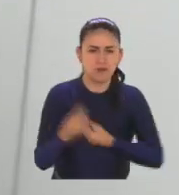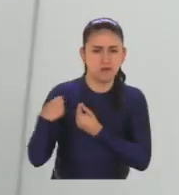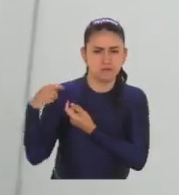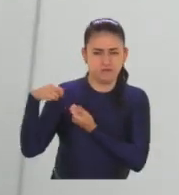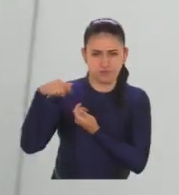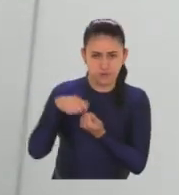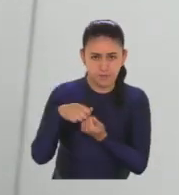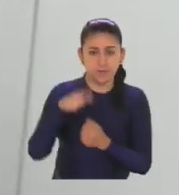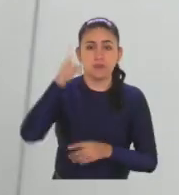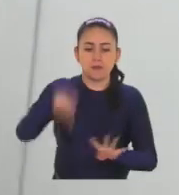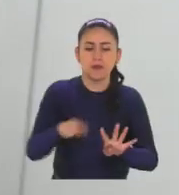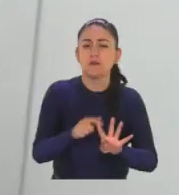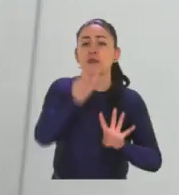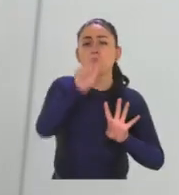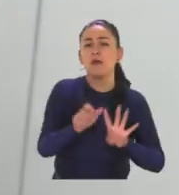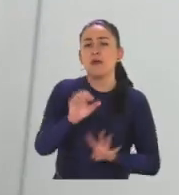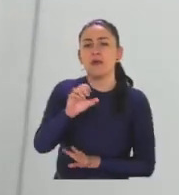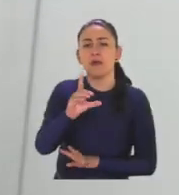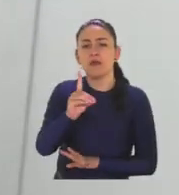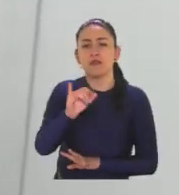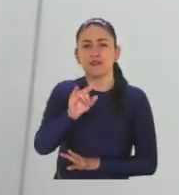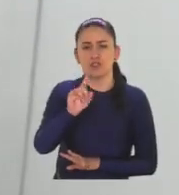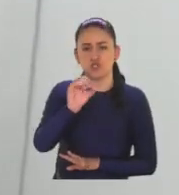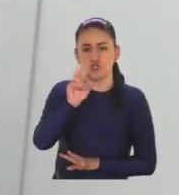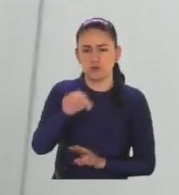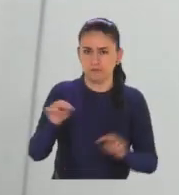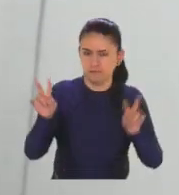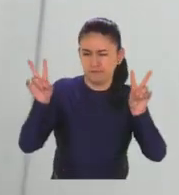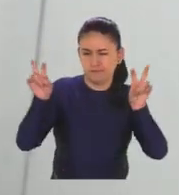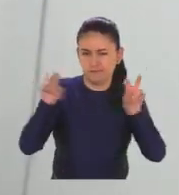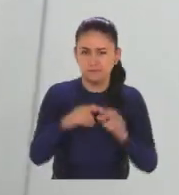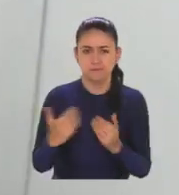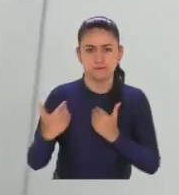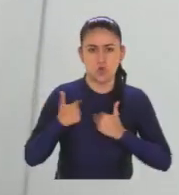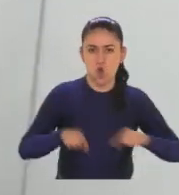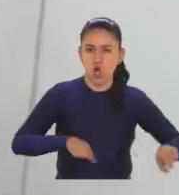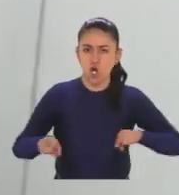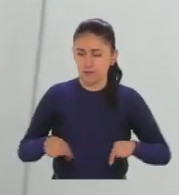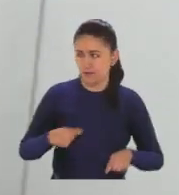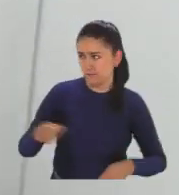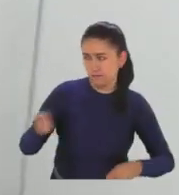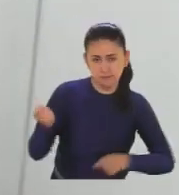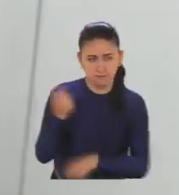a Edinson Mauricio Pérez Zúñiga, supuesto coordinador de la distribución de las sustancias.